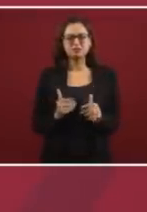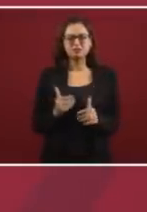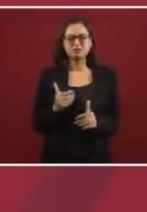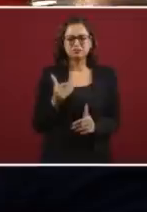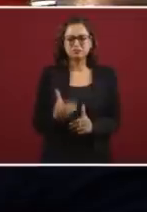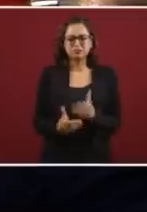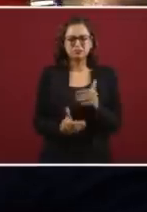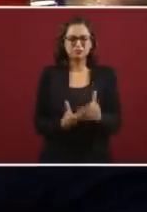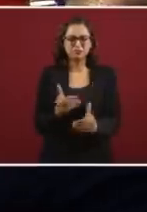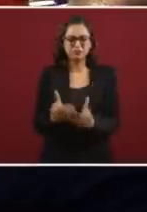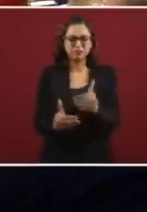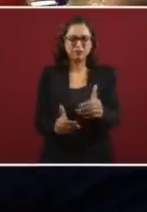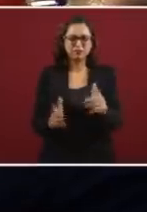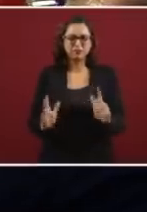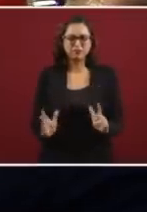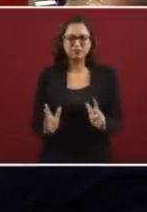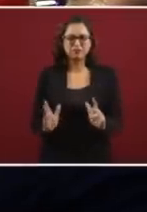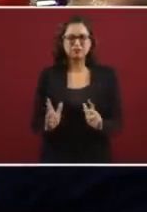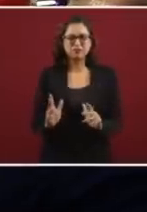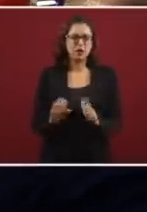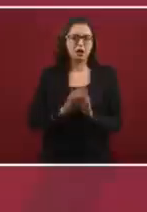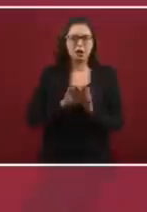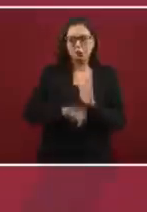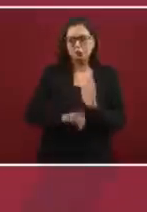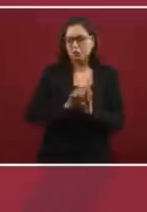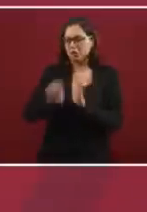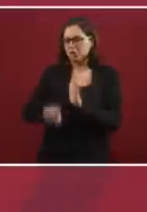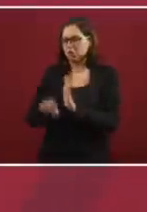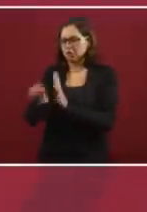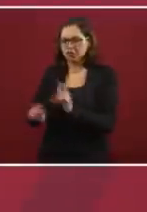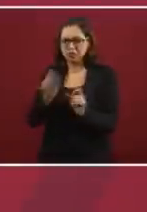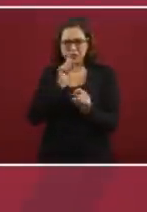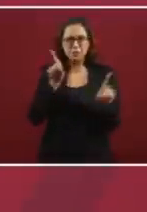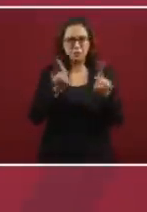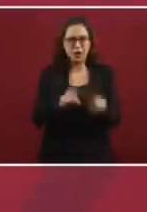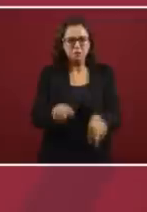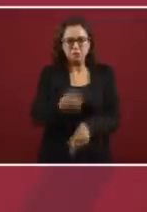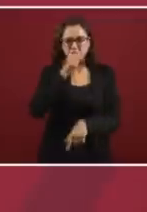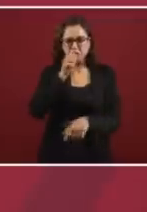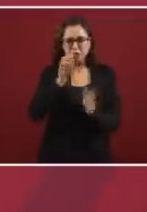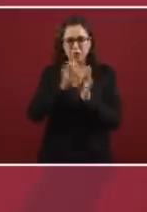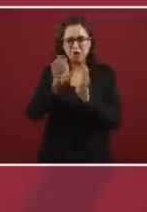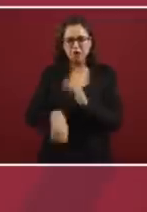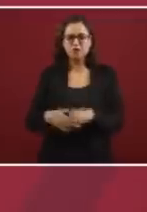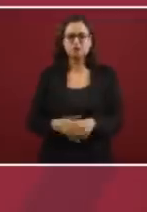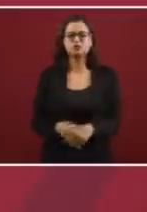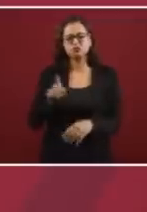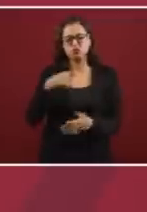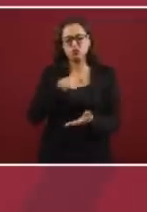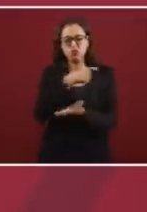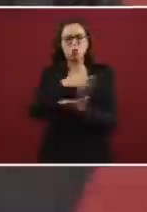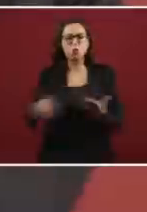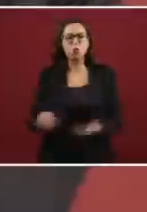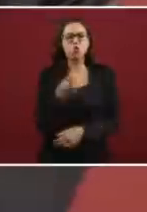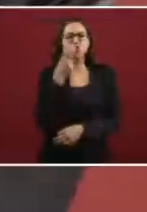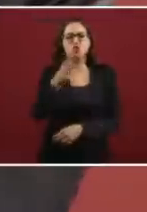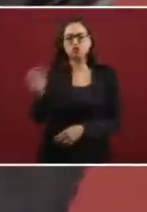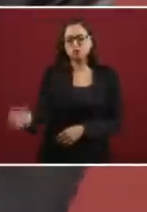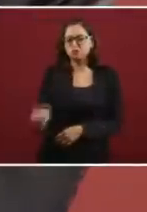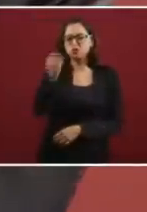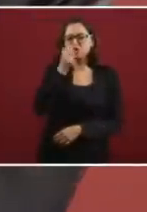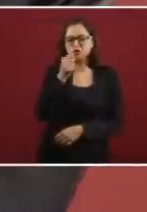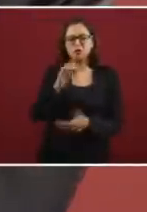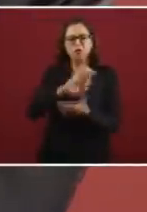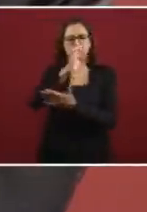puse el ejemplo del podio pero puedo poner el ejemplo del micrófono si alguien compra estos dos micrófonos y le dan una